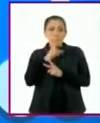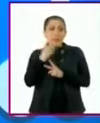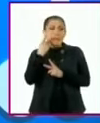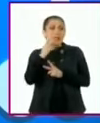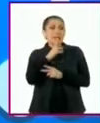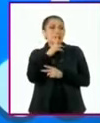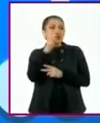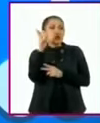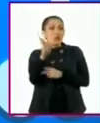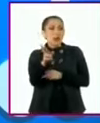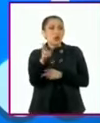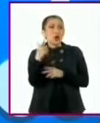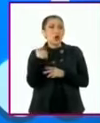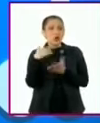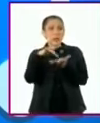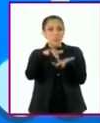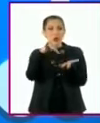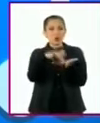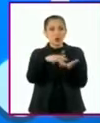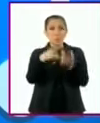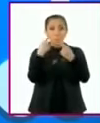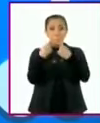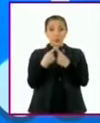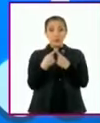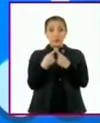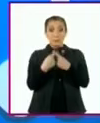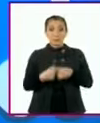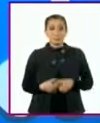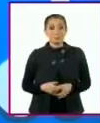los resultados con el apoyo de las multiplicaciones.